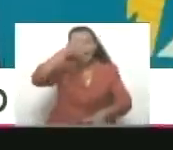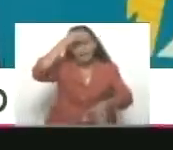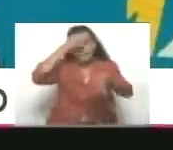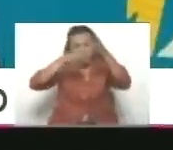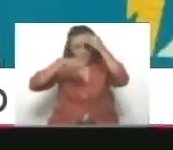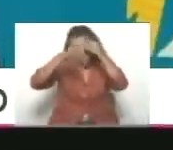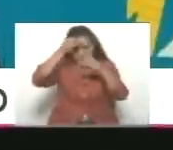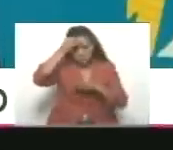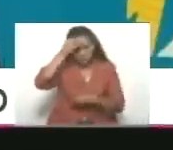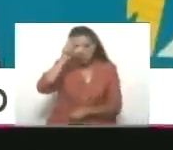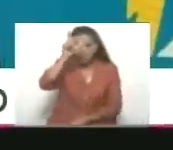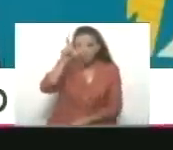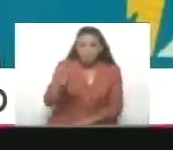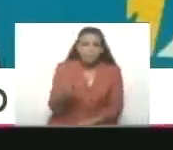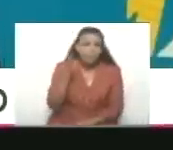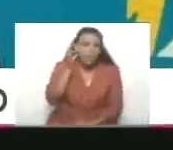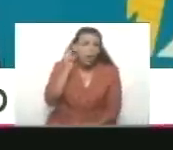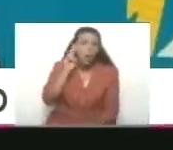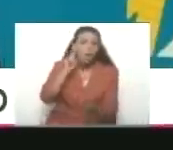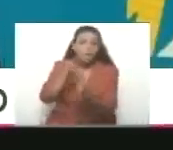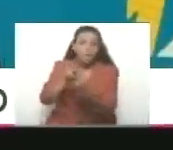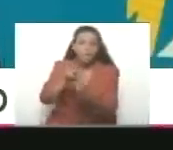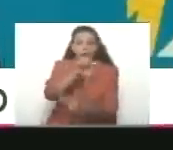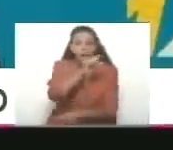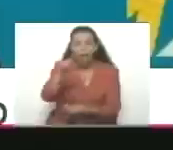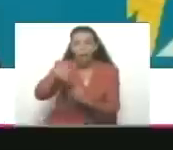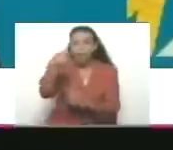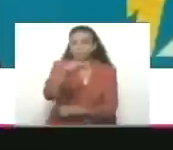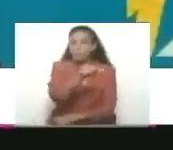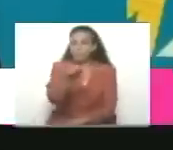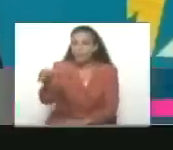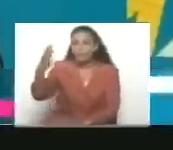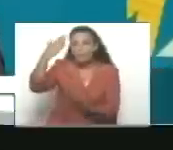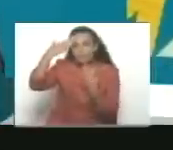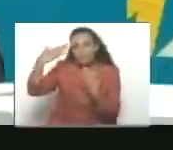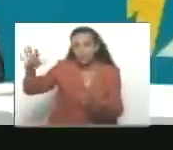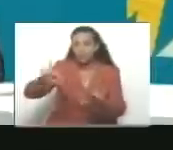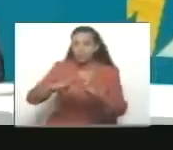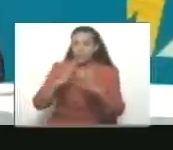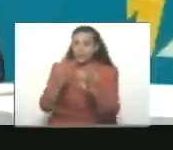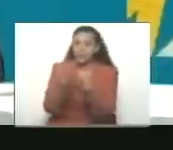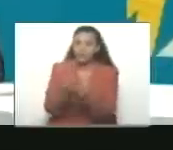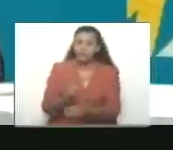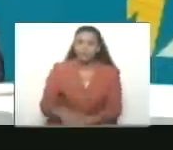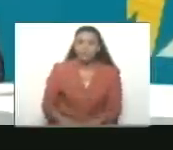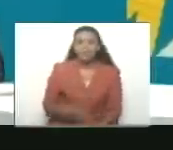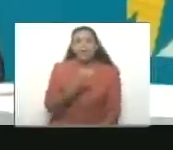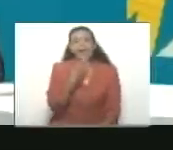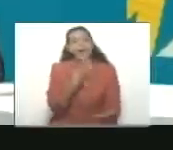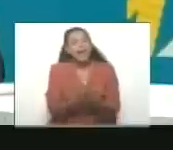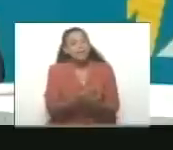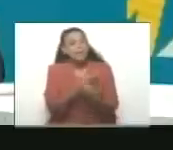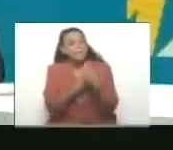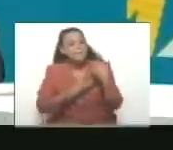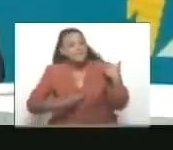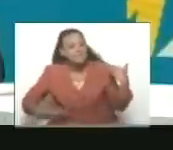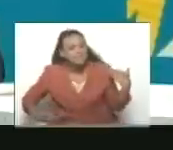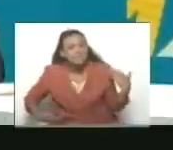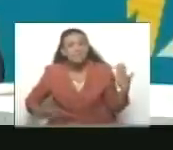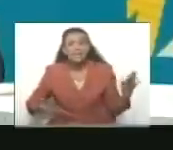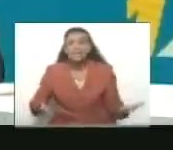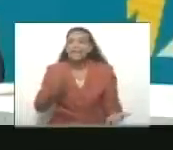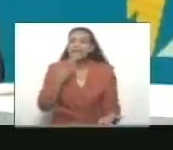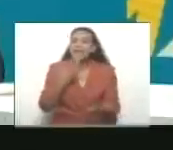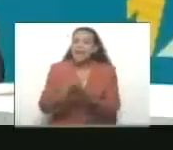an Corina nos vemos la próxima semana dale un saludo a tu familia Ay Muchas gracias Igualmente